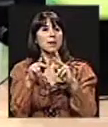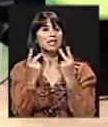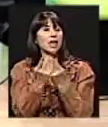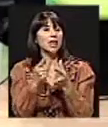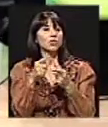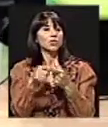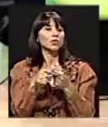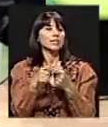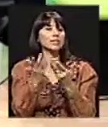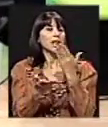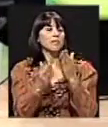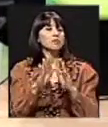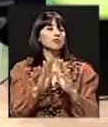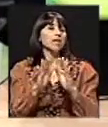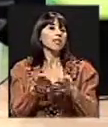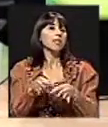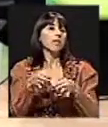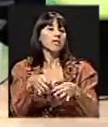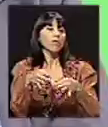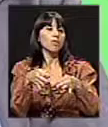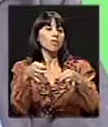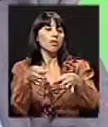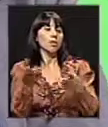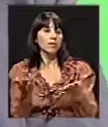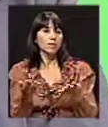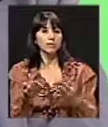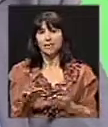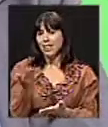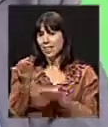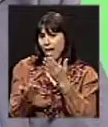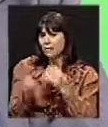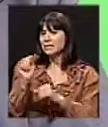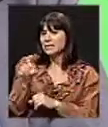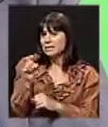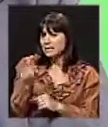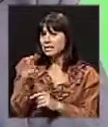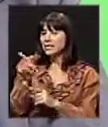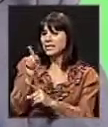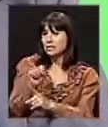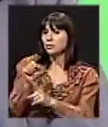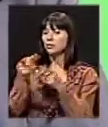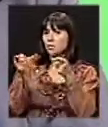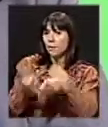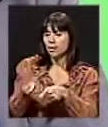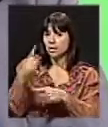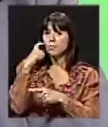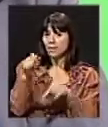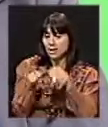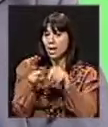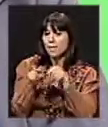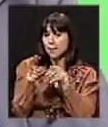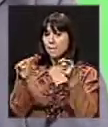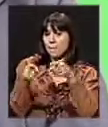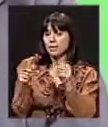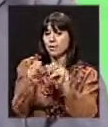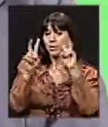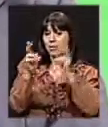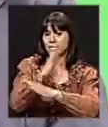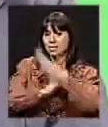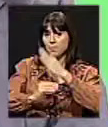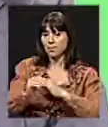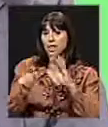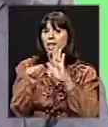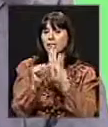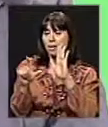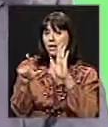a sus proyectos. Podría ser que haya mucho de eso, porque lo hay incluso ni siquiera en temas de discapacidad. O sea, en la Asamblea Legislativa